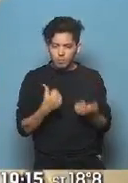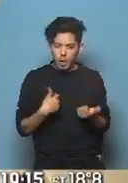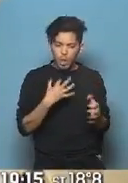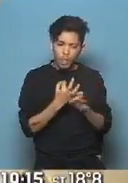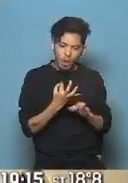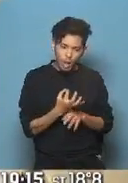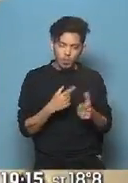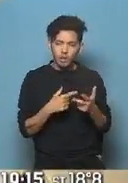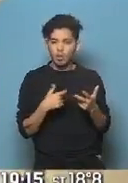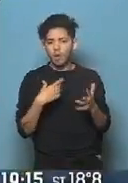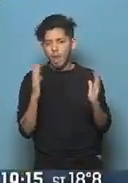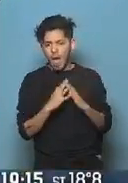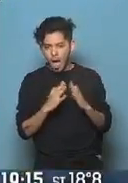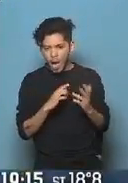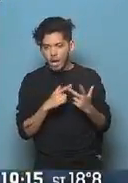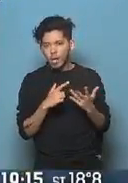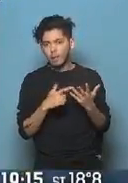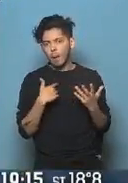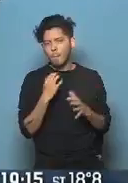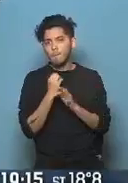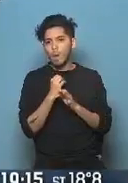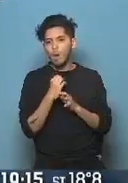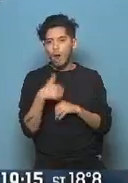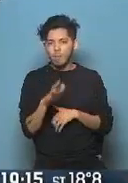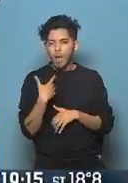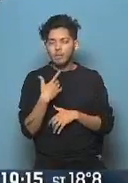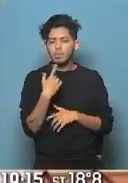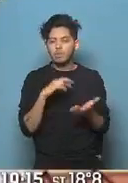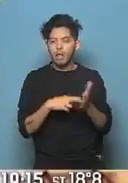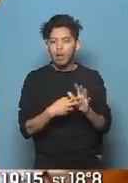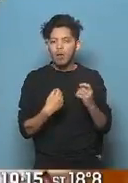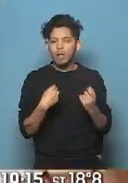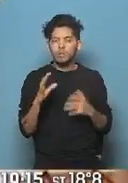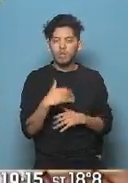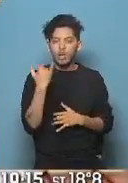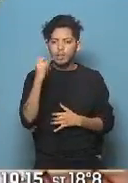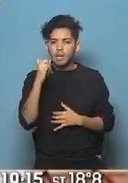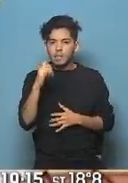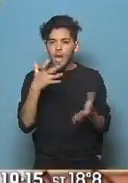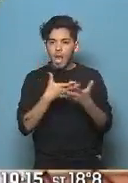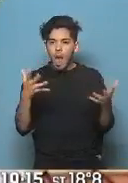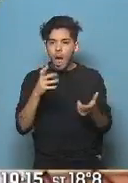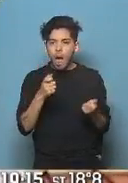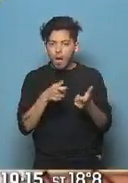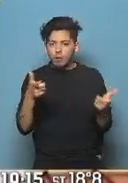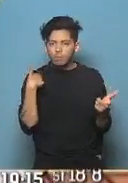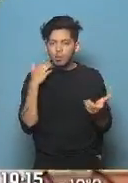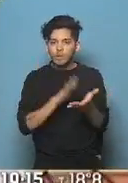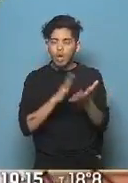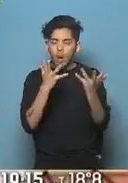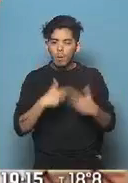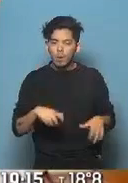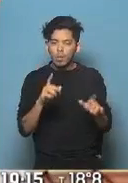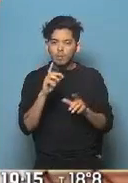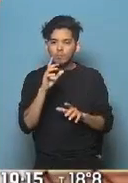educación, de la vivienda popular, es decir, de todo lo que tiene que ver con los intereses de las grandes mayorías. Con respecto al presupuesto, nos preocupan